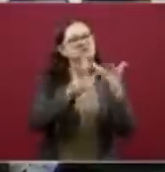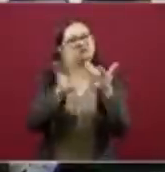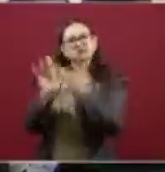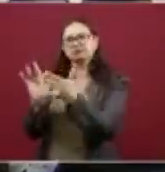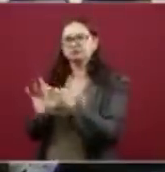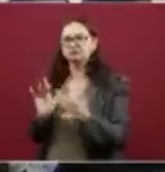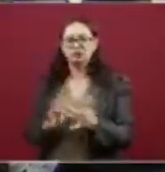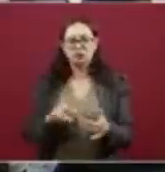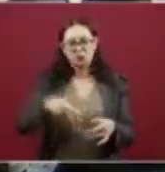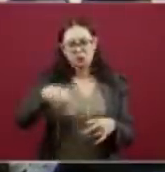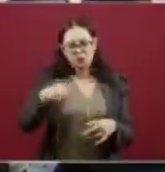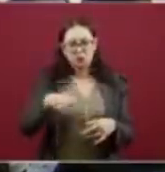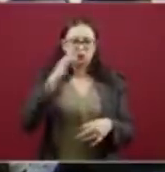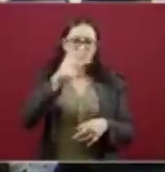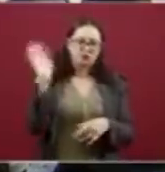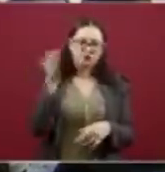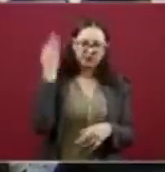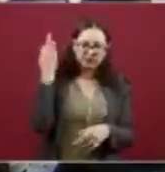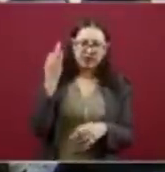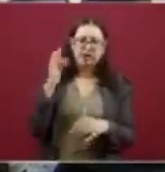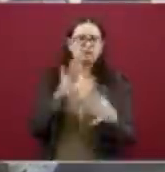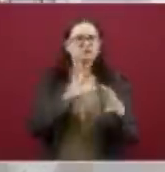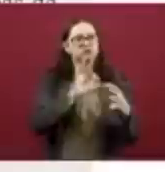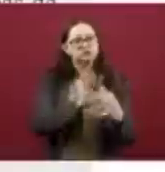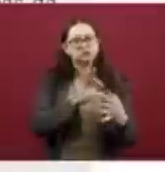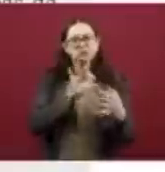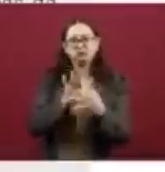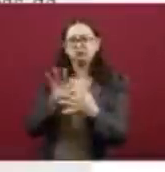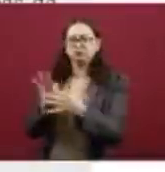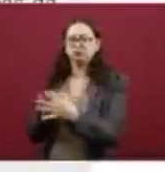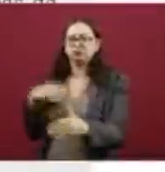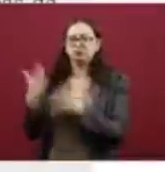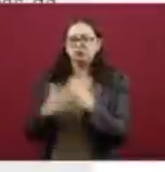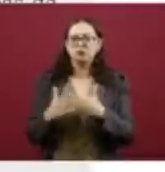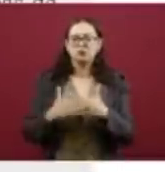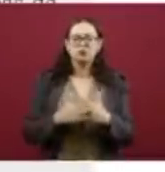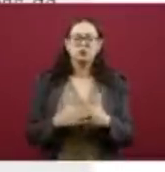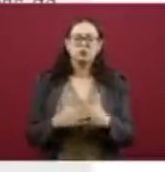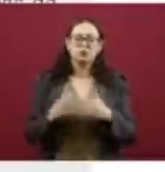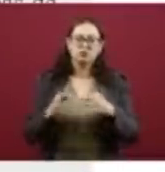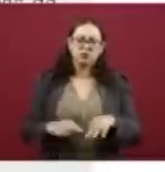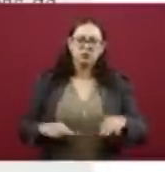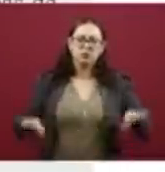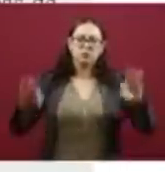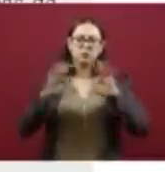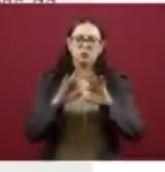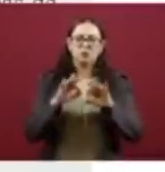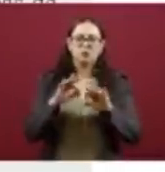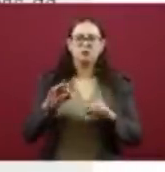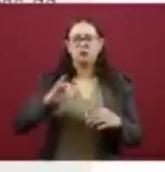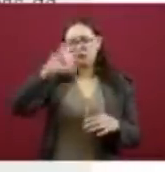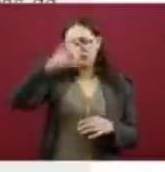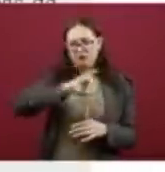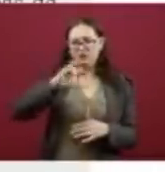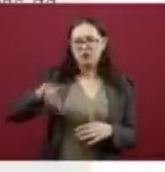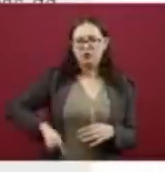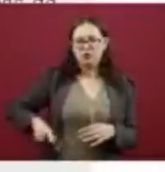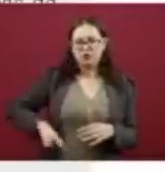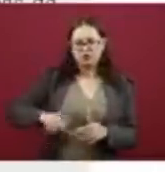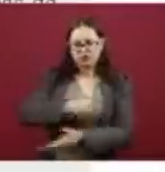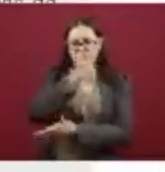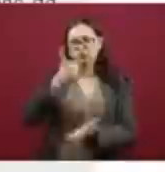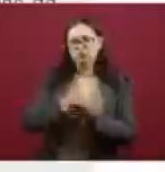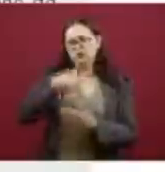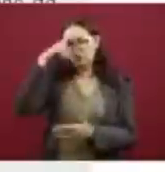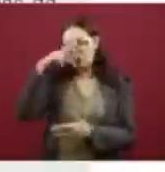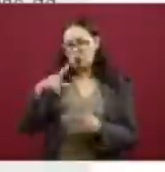órganos locales y el federal. Vamos a dar un paso importante. Hoy estuvo la jefa de gobierno en la reunión de gabinete, particularmente